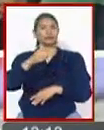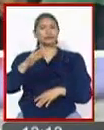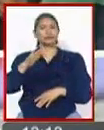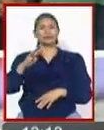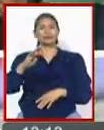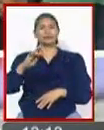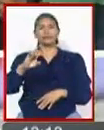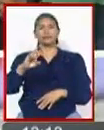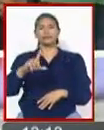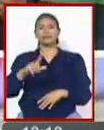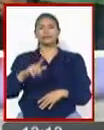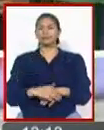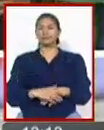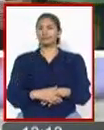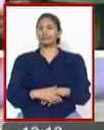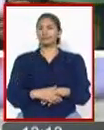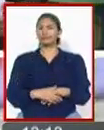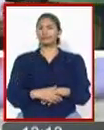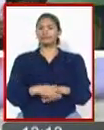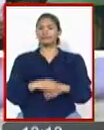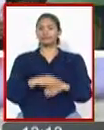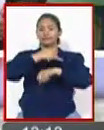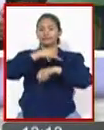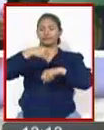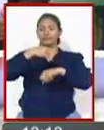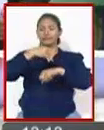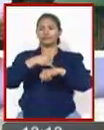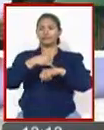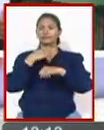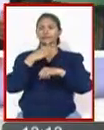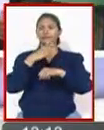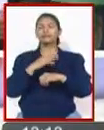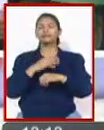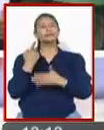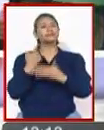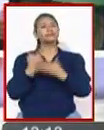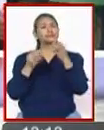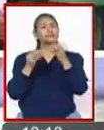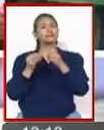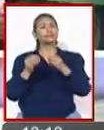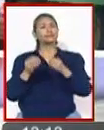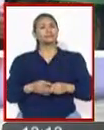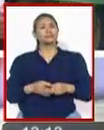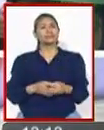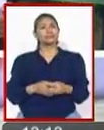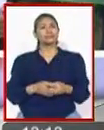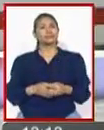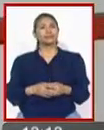allí en la zona del barrio Santa Lucía, Pampa de la Isla. Gabriel, adelante por favor con los detalles.